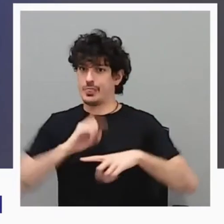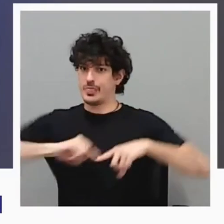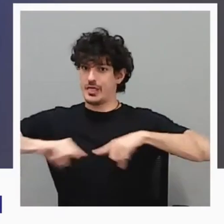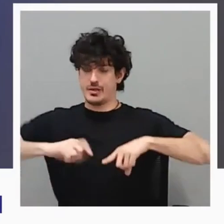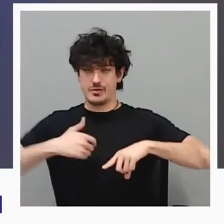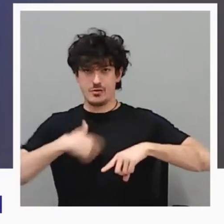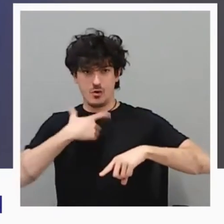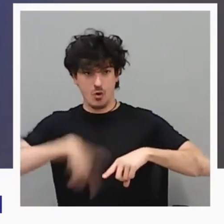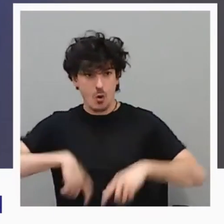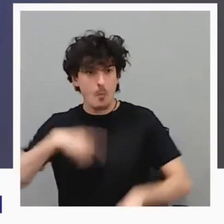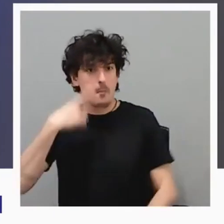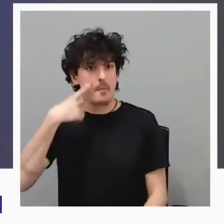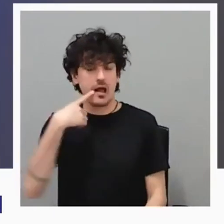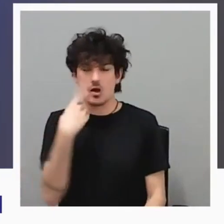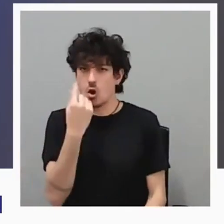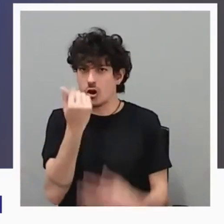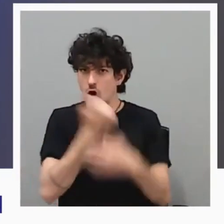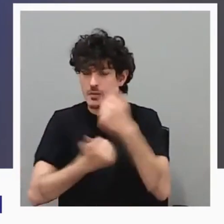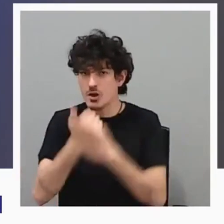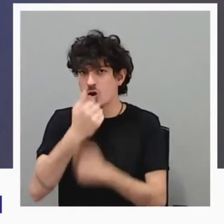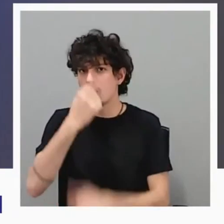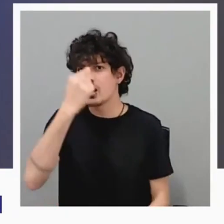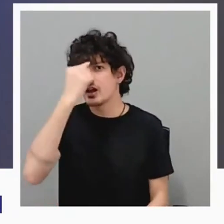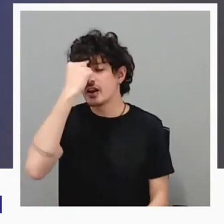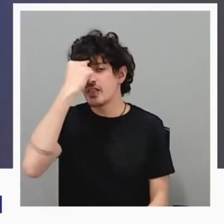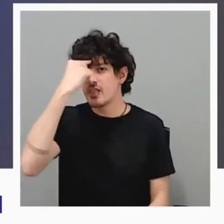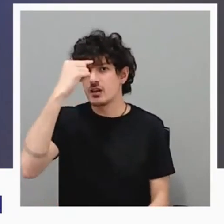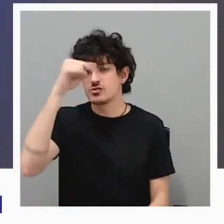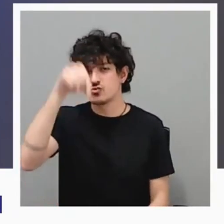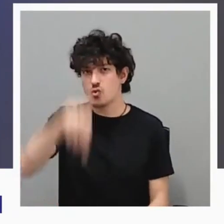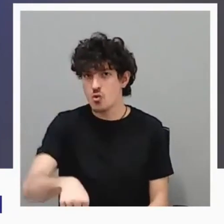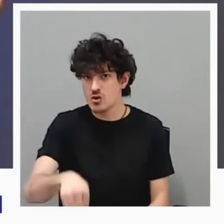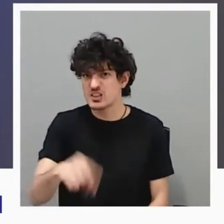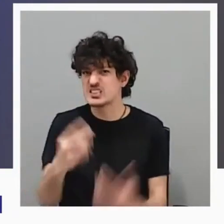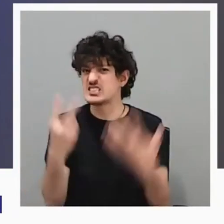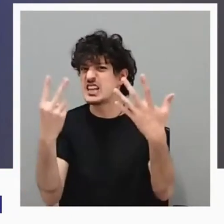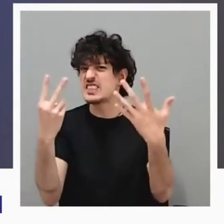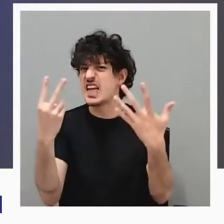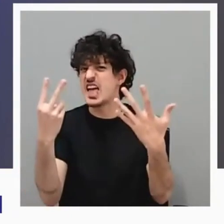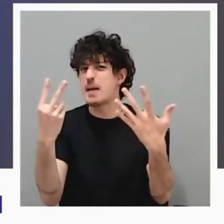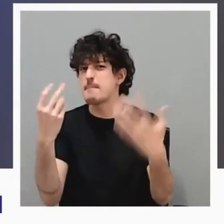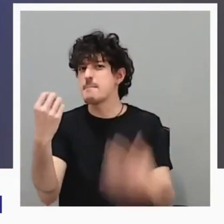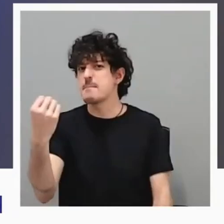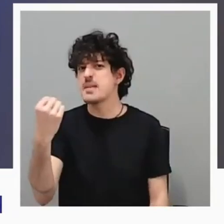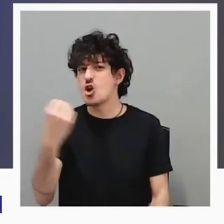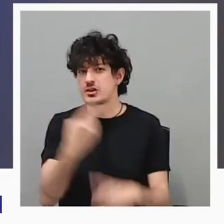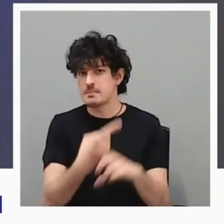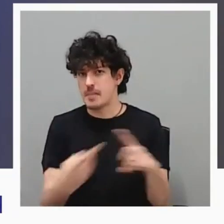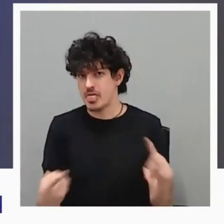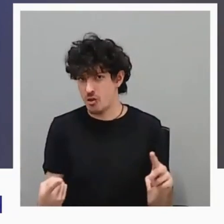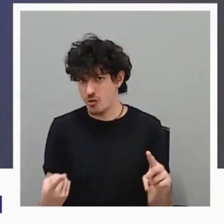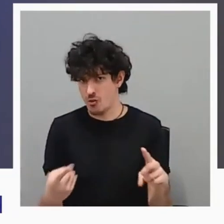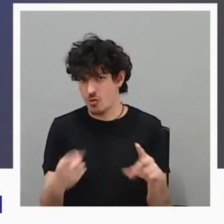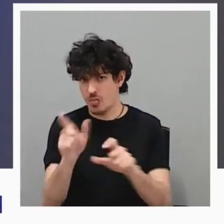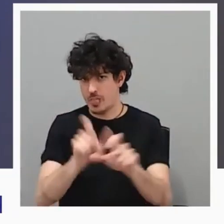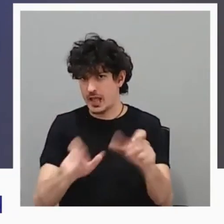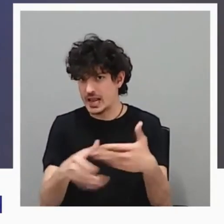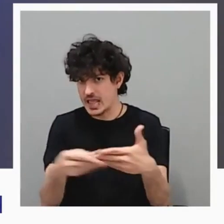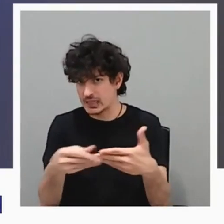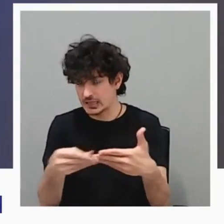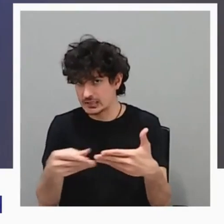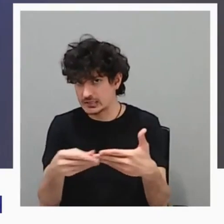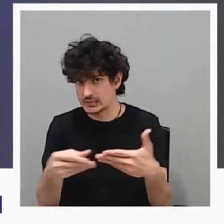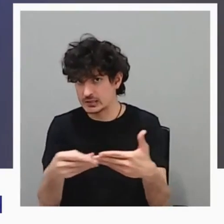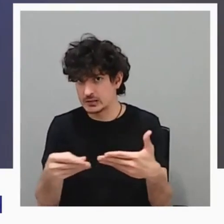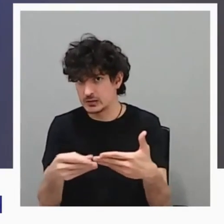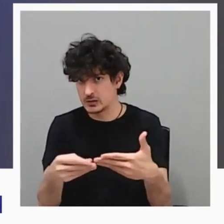de la India, en Kerala, 7,5 millones de clientes. Claro, en la India las dimensiones son otra cosa, ¿eh? Cualquier cosa son tropecientos